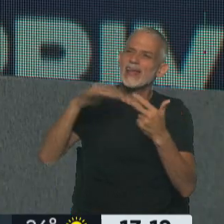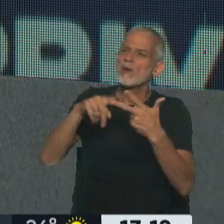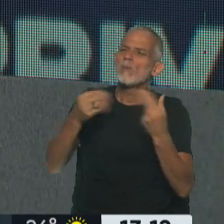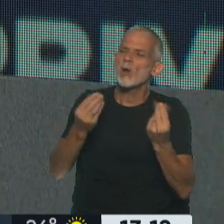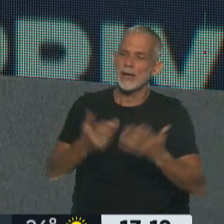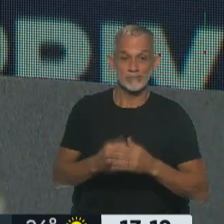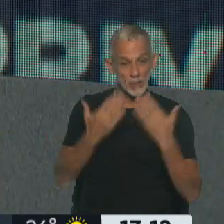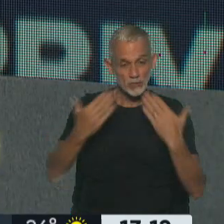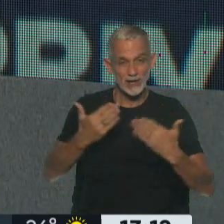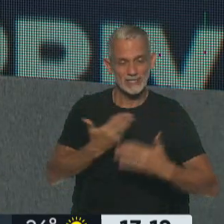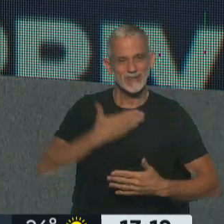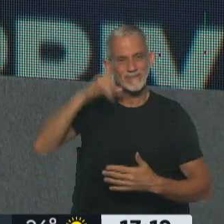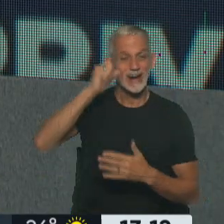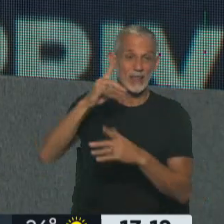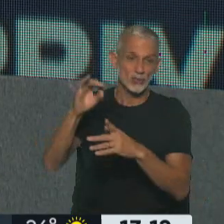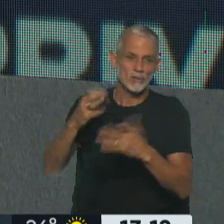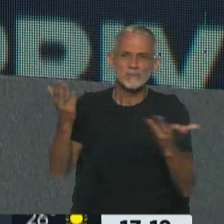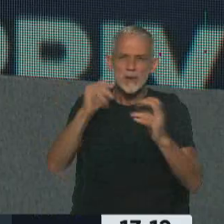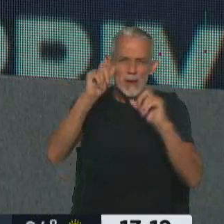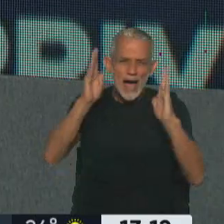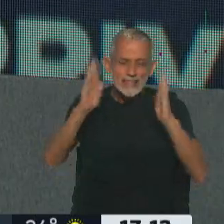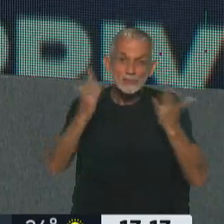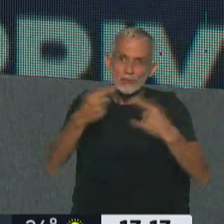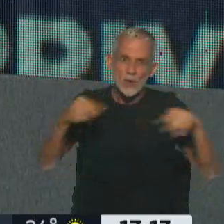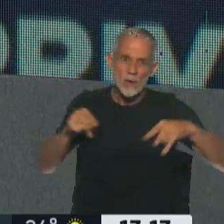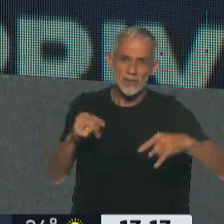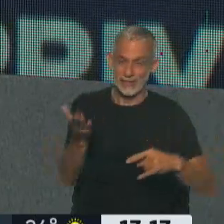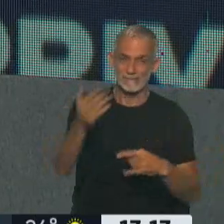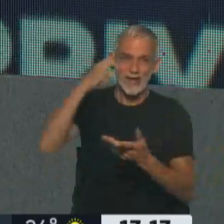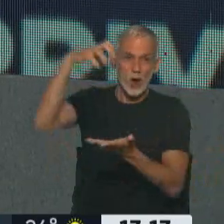Muchas gracias, Fernando. Atentos a lo que serán las novedades de último minuto del Congreso de la Nación. Seguimos.